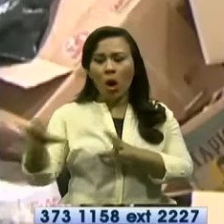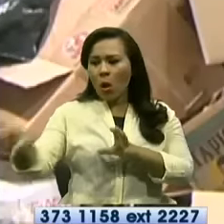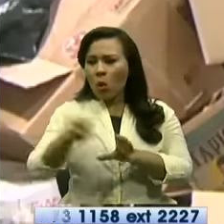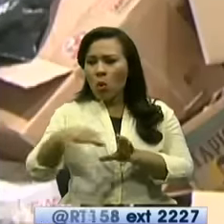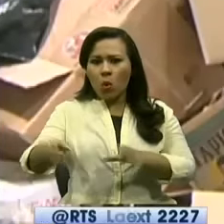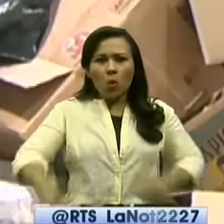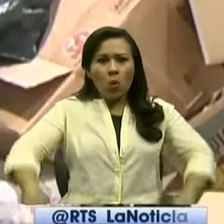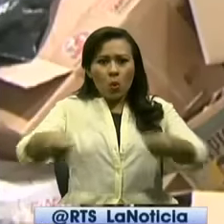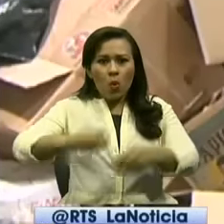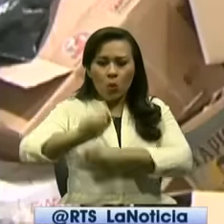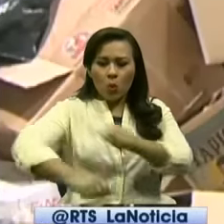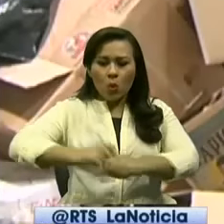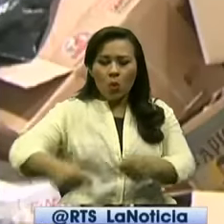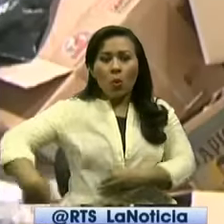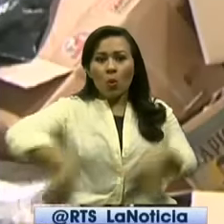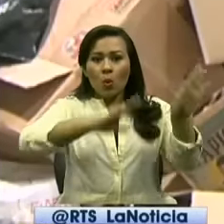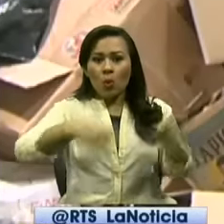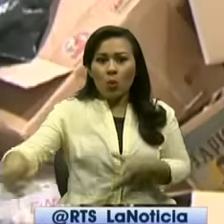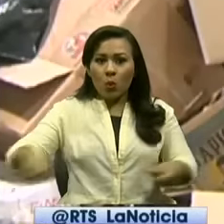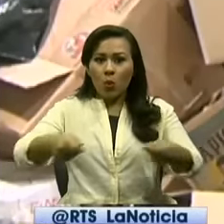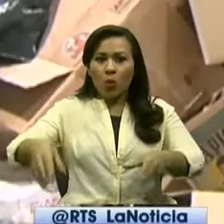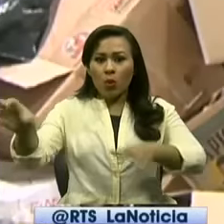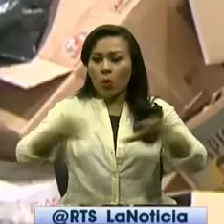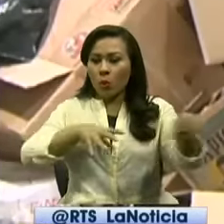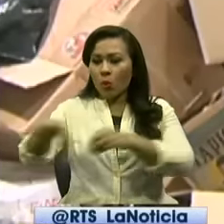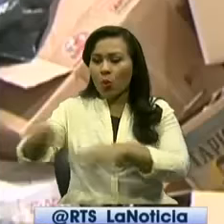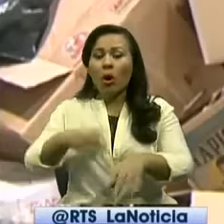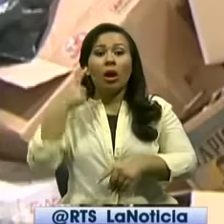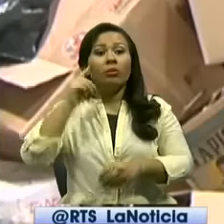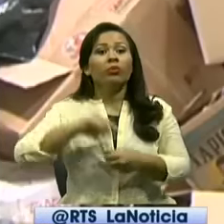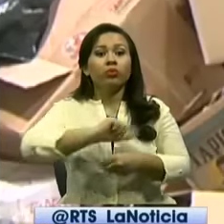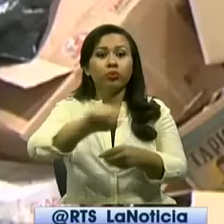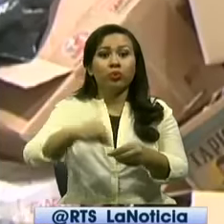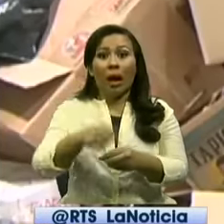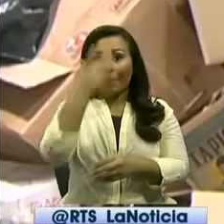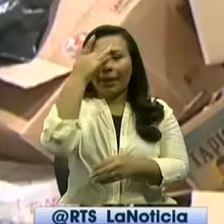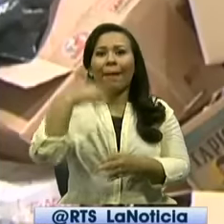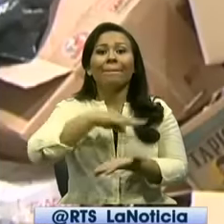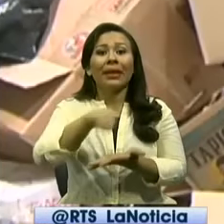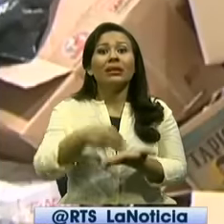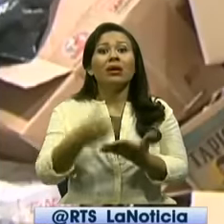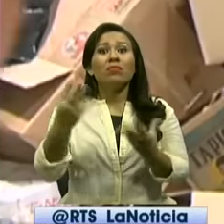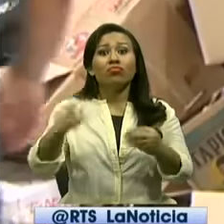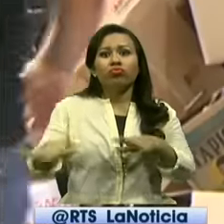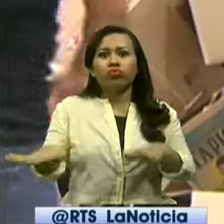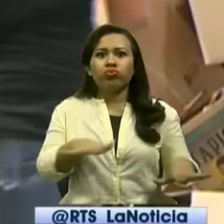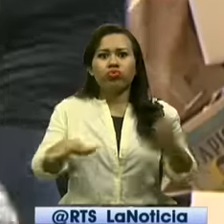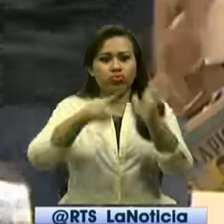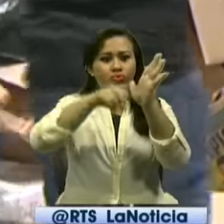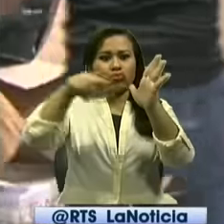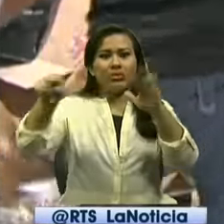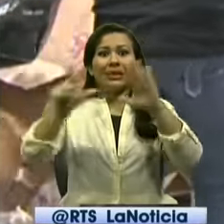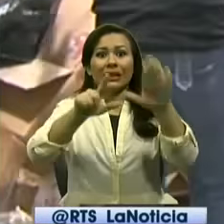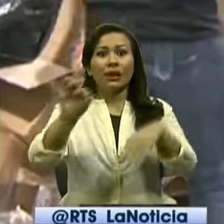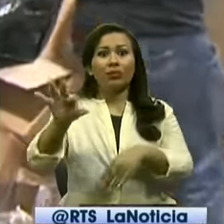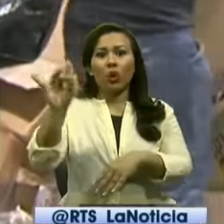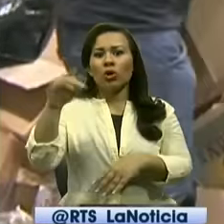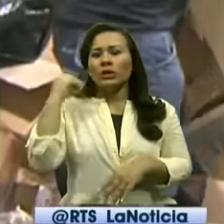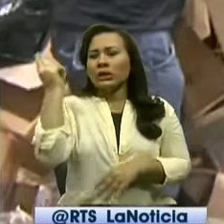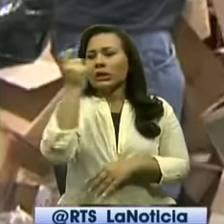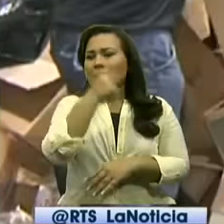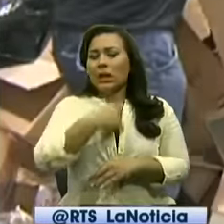personas que están en la provincia de Manabí, los más afectados de este terremoto de 7.8 grados en escala de Richter que afectó a la costa